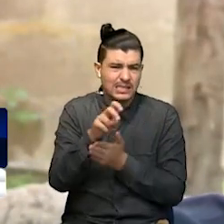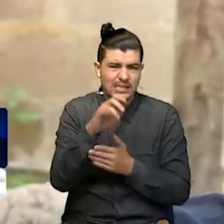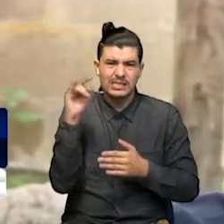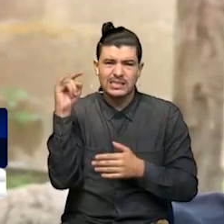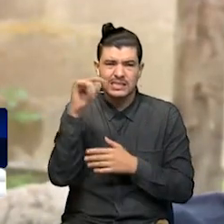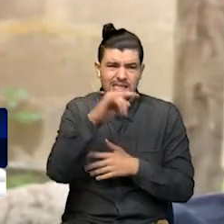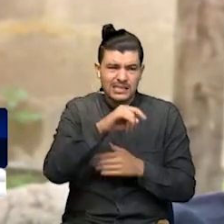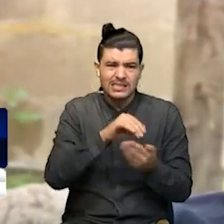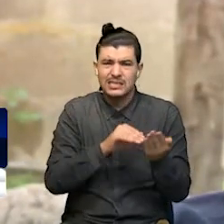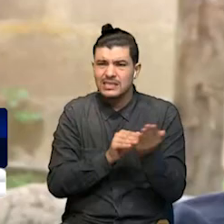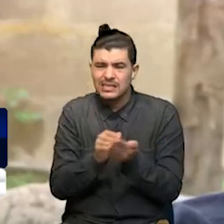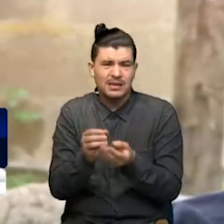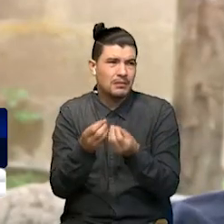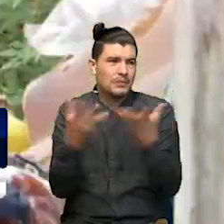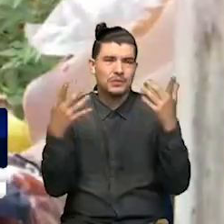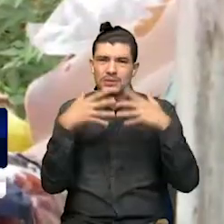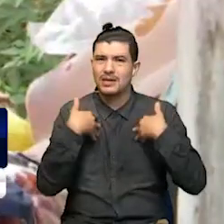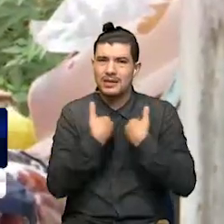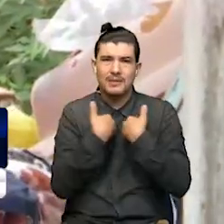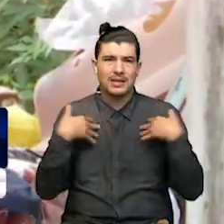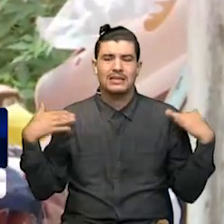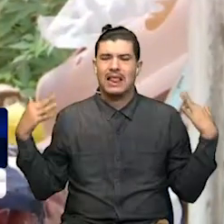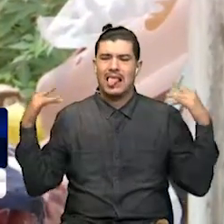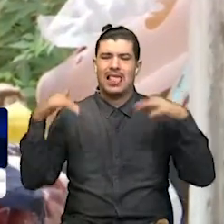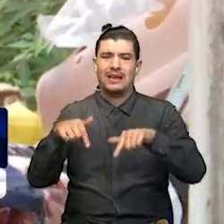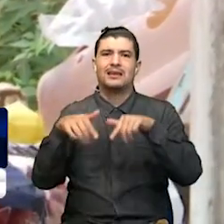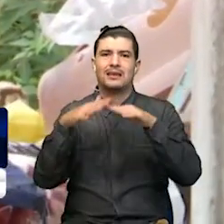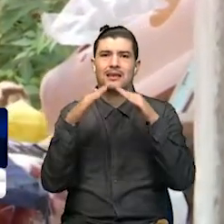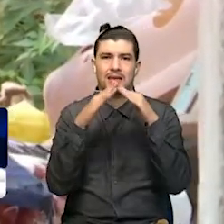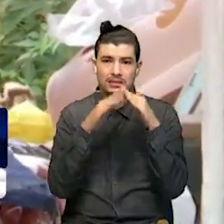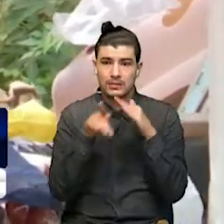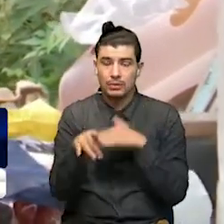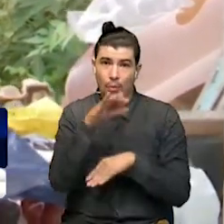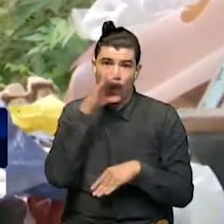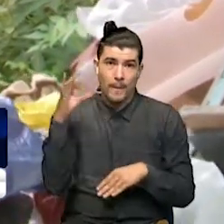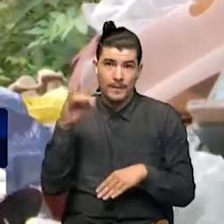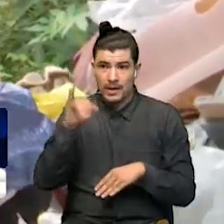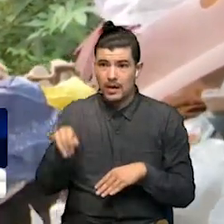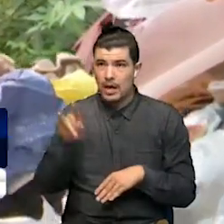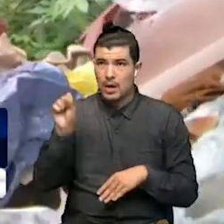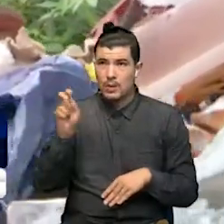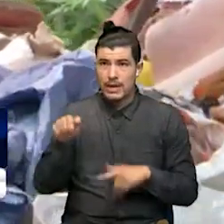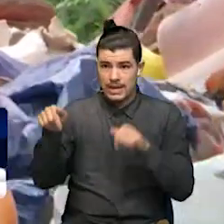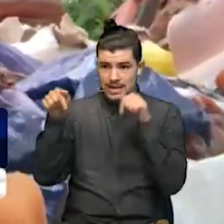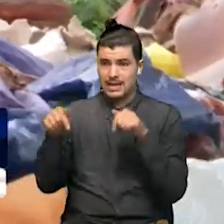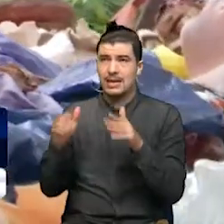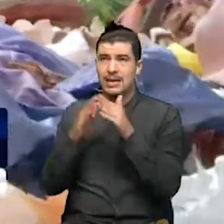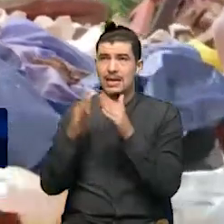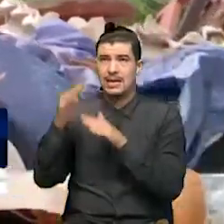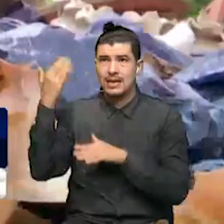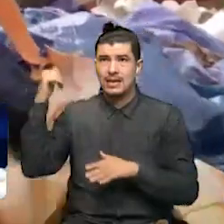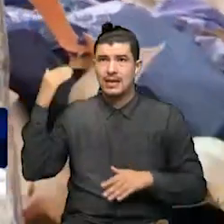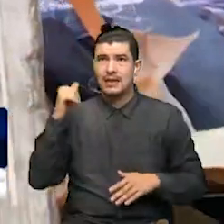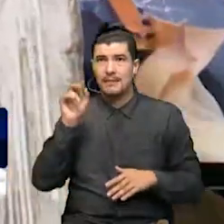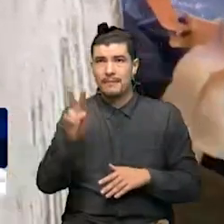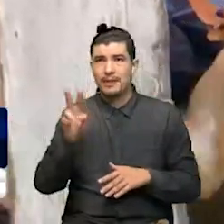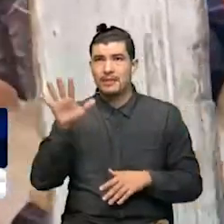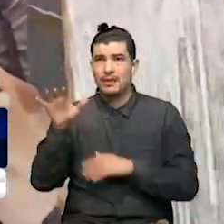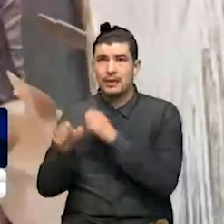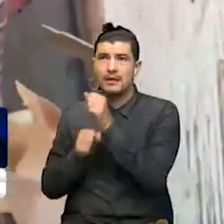ratones, toda clase de animal. Esta es la vivienda que habita don Juan hace aproximadamente 25